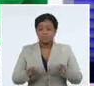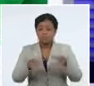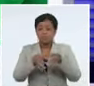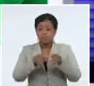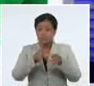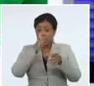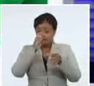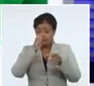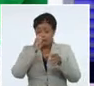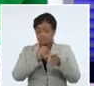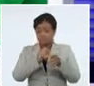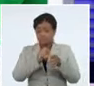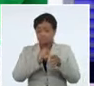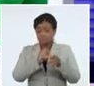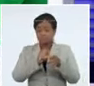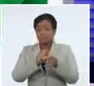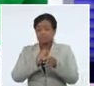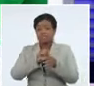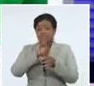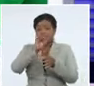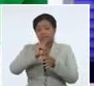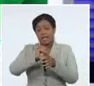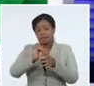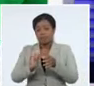y de 70 años y más el